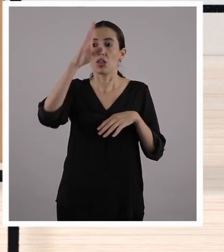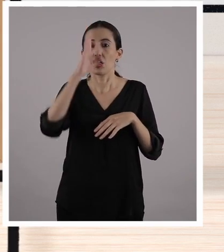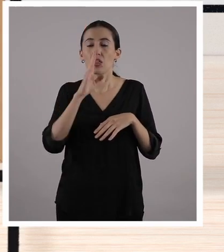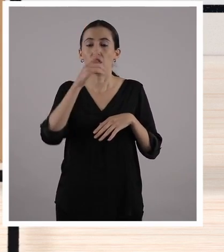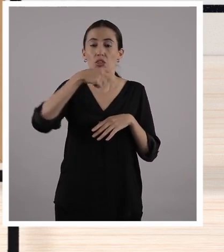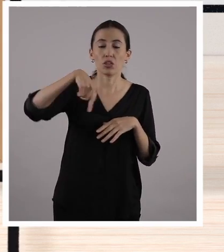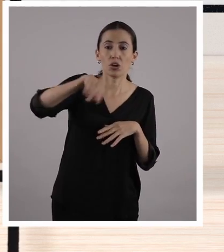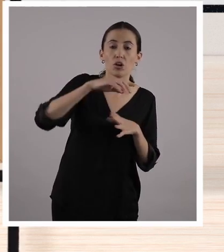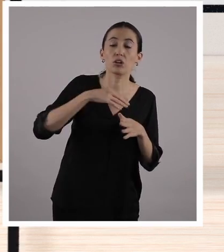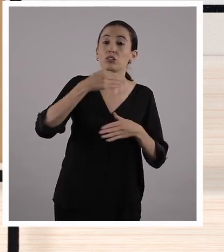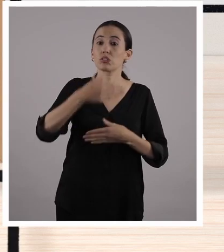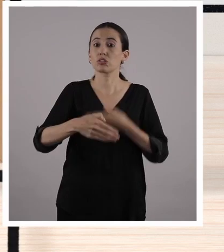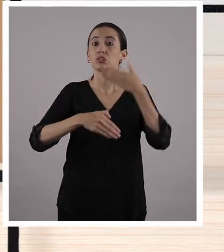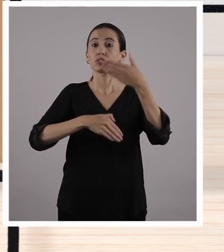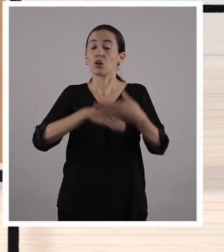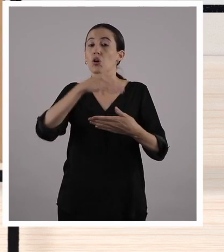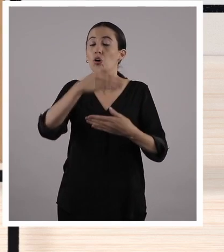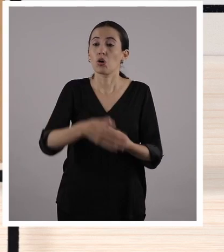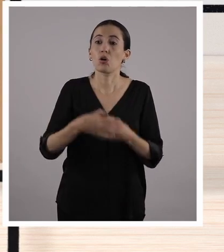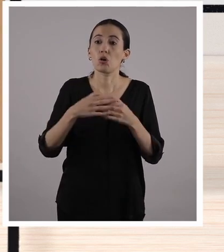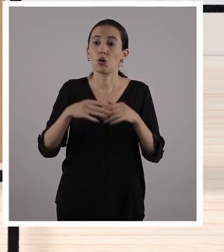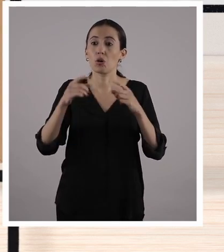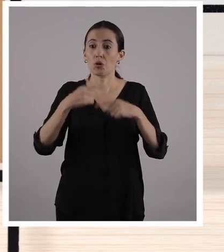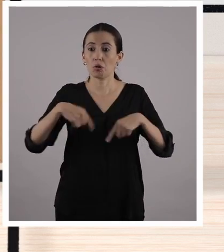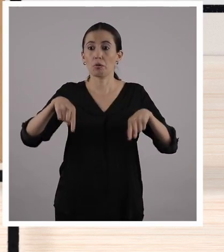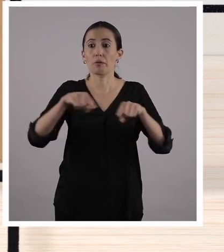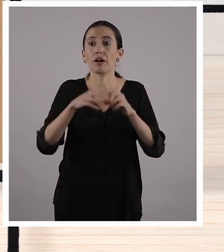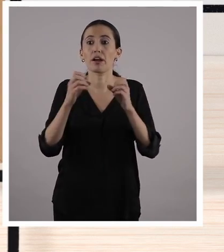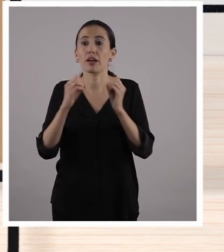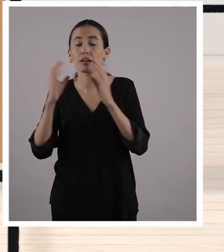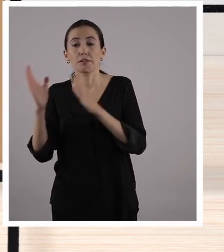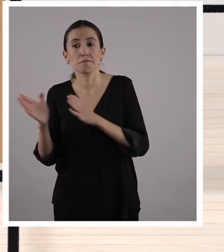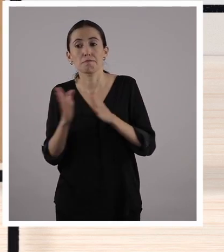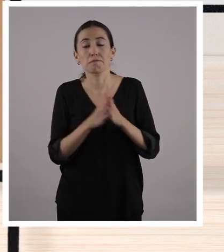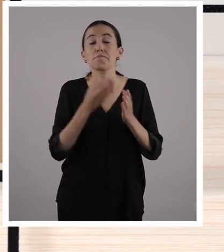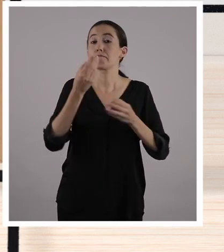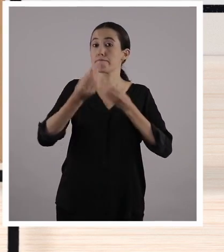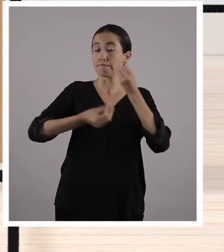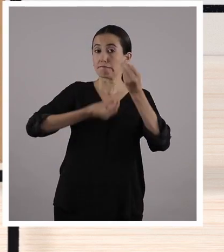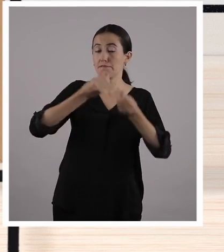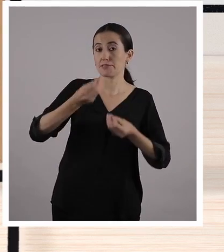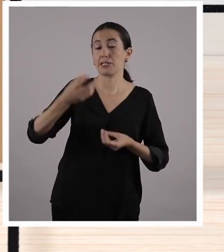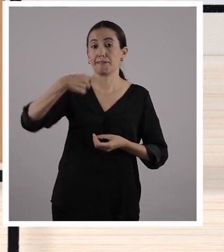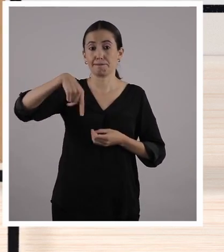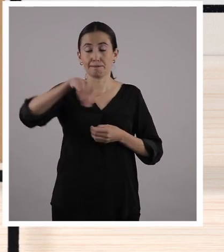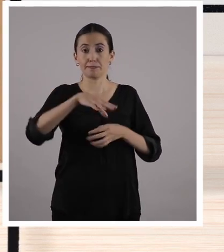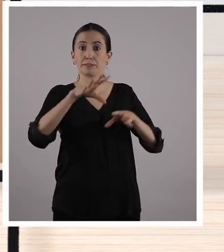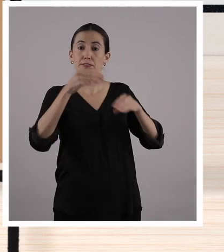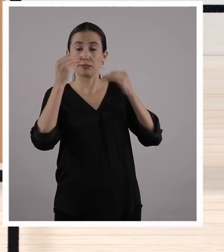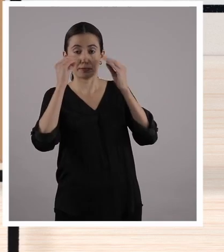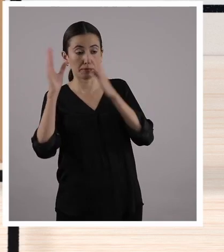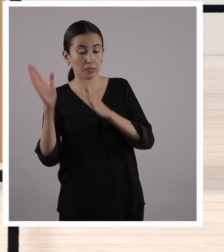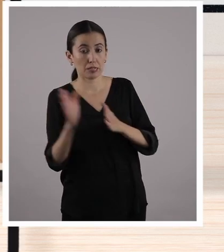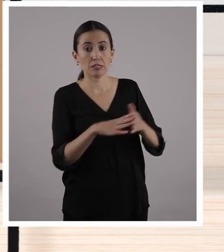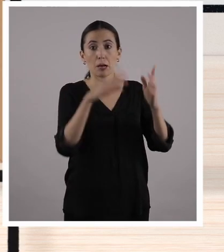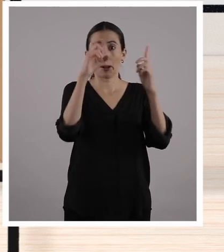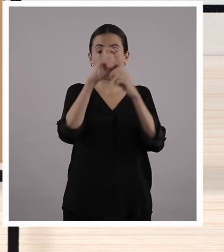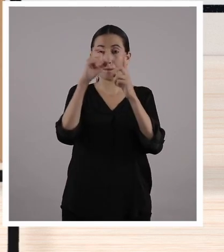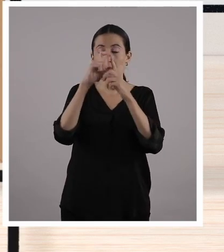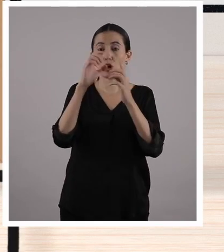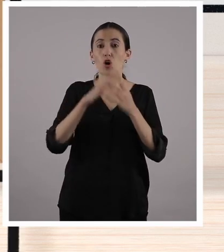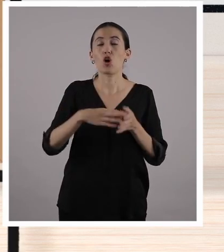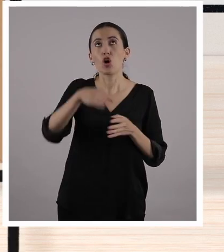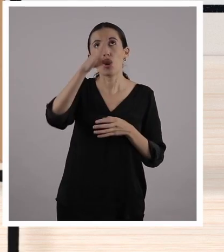dioses además tienen poderes sobrenaturales. Así que una característica importante para registrar en nuestro diagrama de Venn es esta